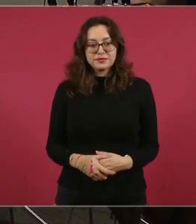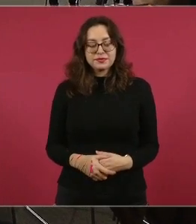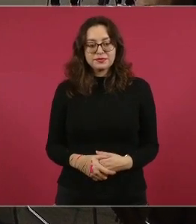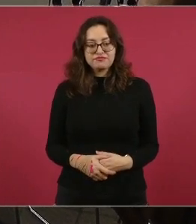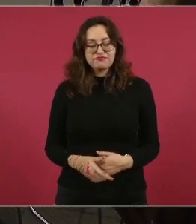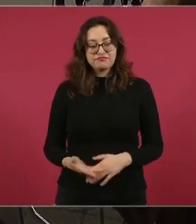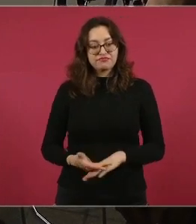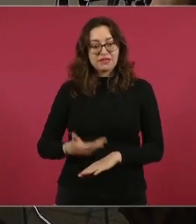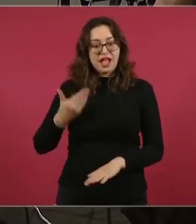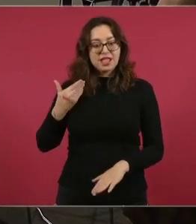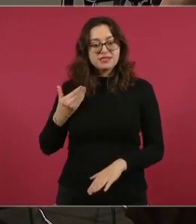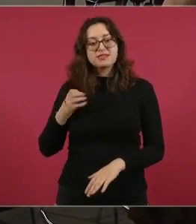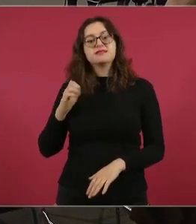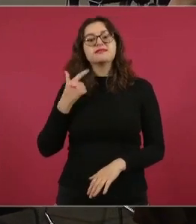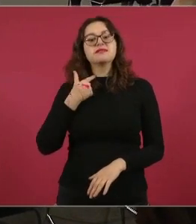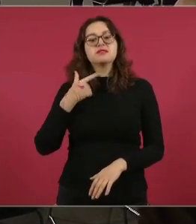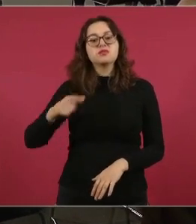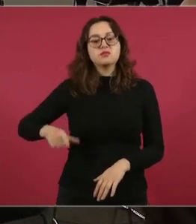así era antes.